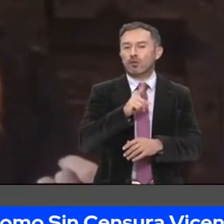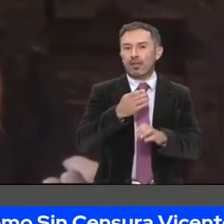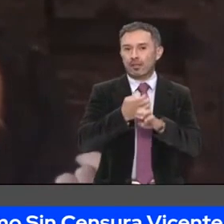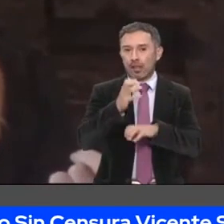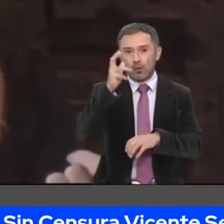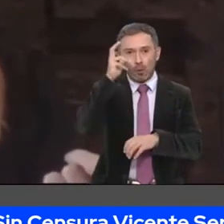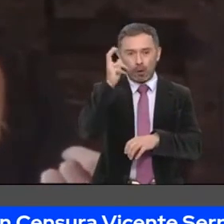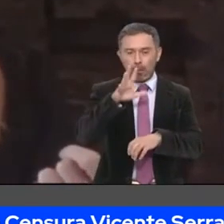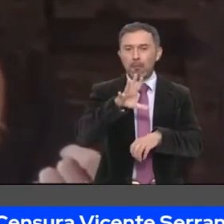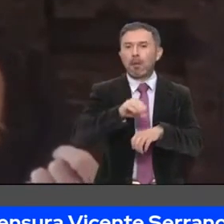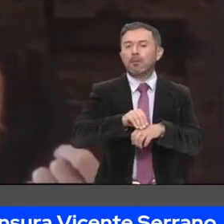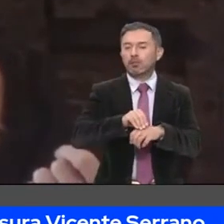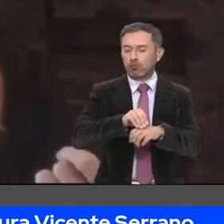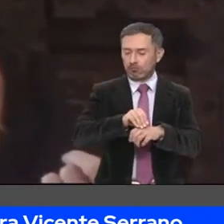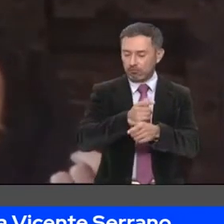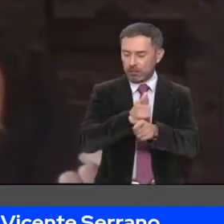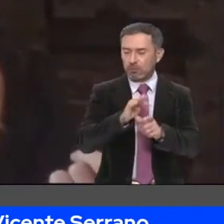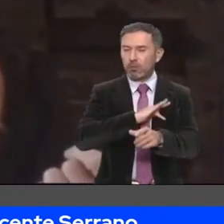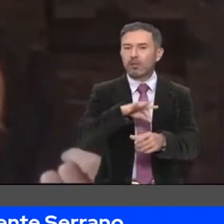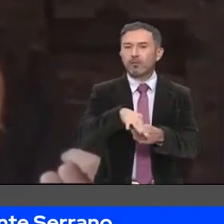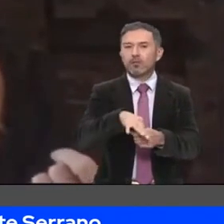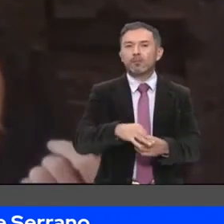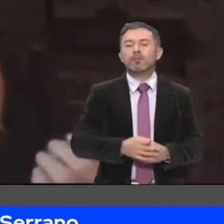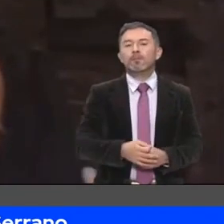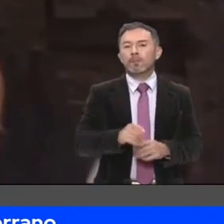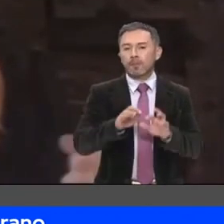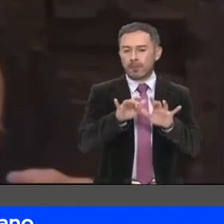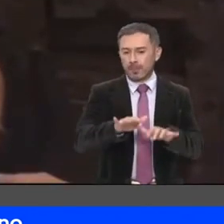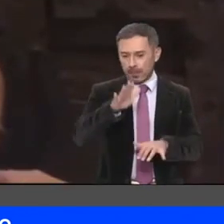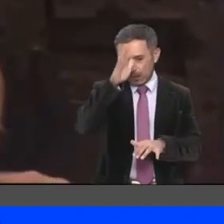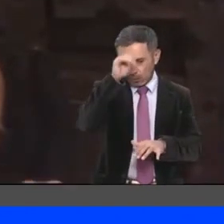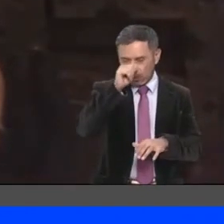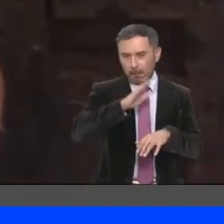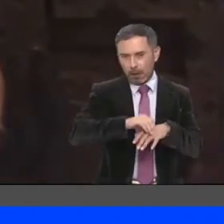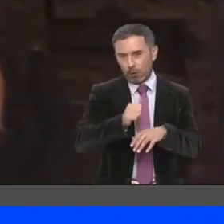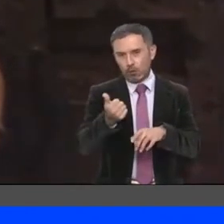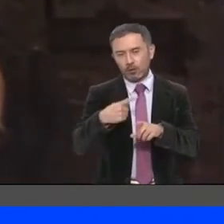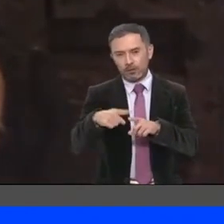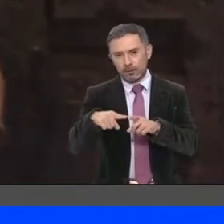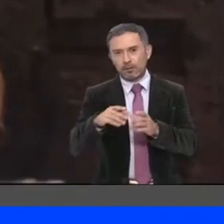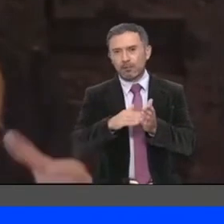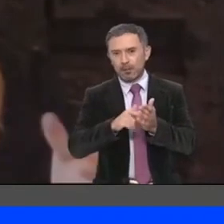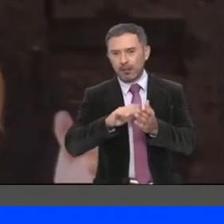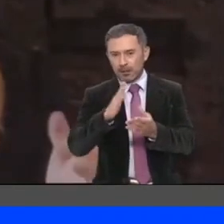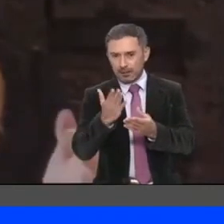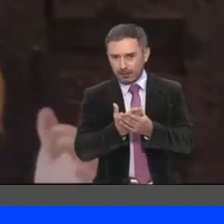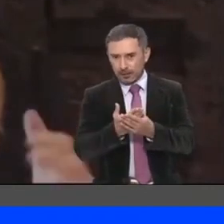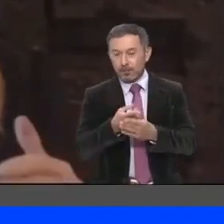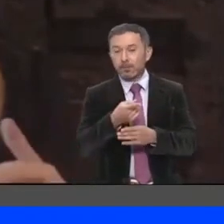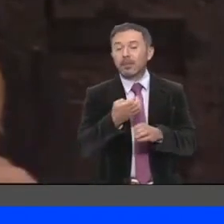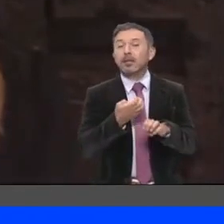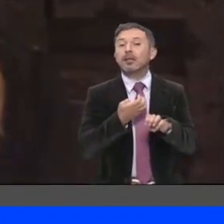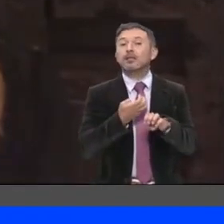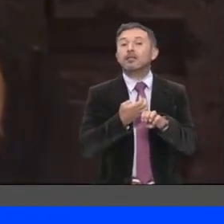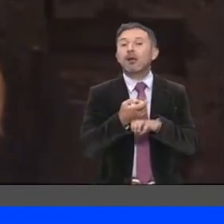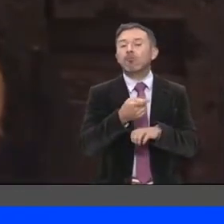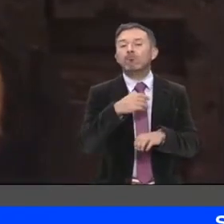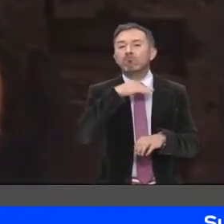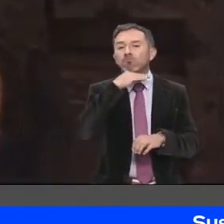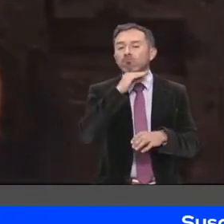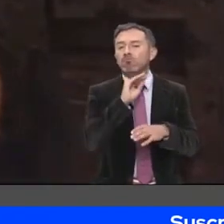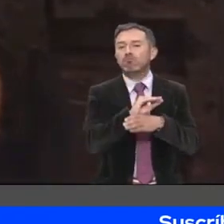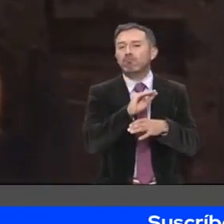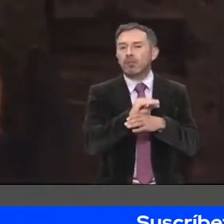Clemente Ávila Romero, representante del PRD, que el muchucho de Jesús Zambrano, para pintar a un México en llamas, con tal de que